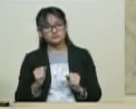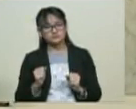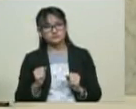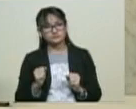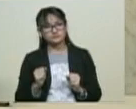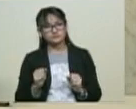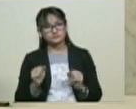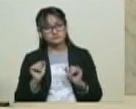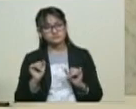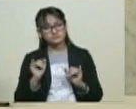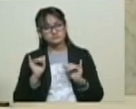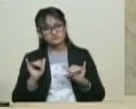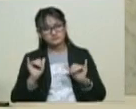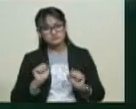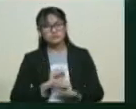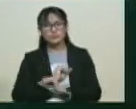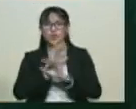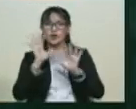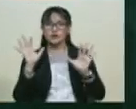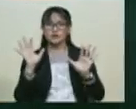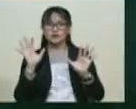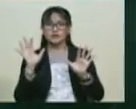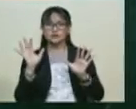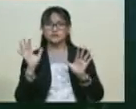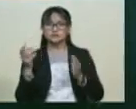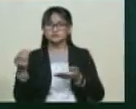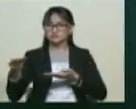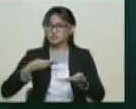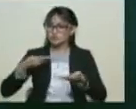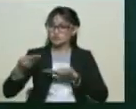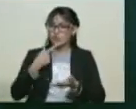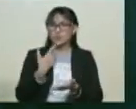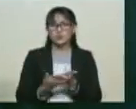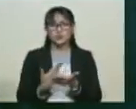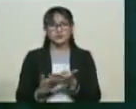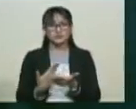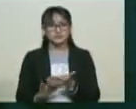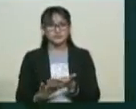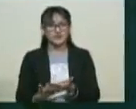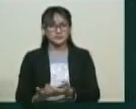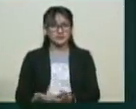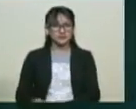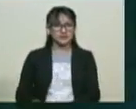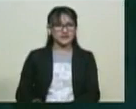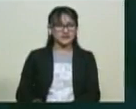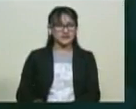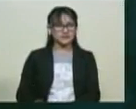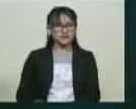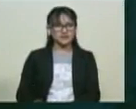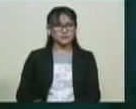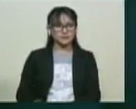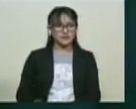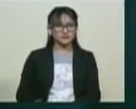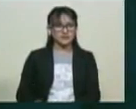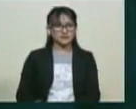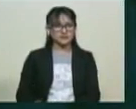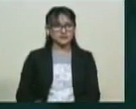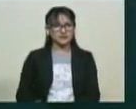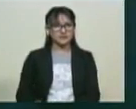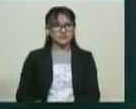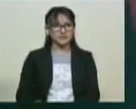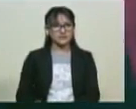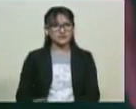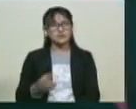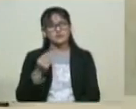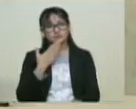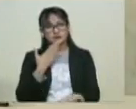la misma claridad, poder recibir de ustedes propuestas para avanzar en estos temas que les he dejado en la mesa. Muchas